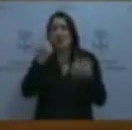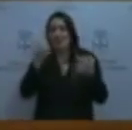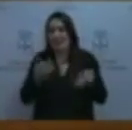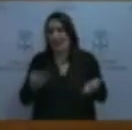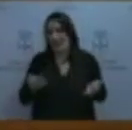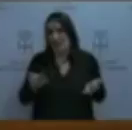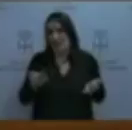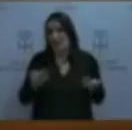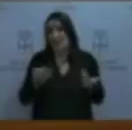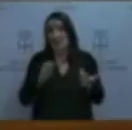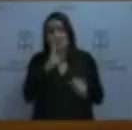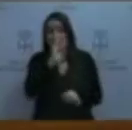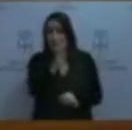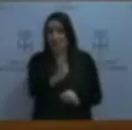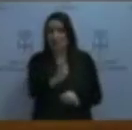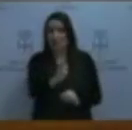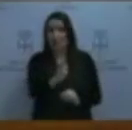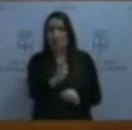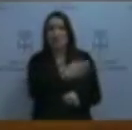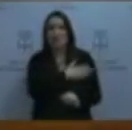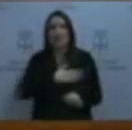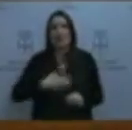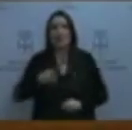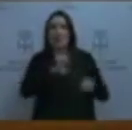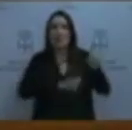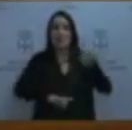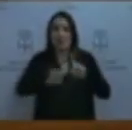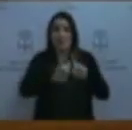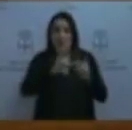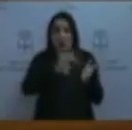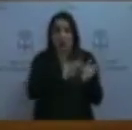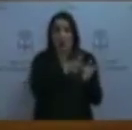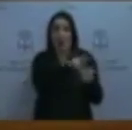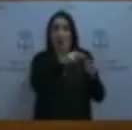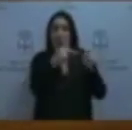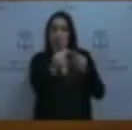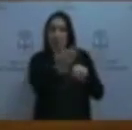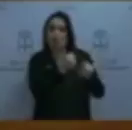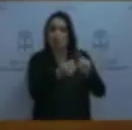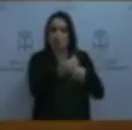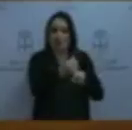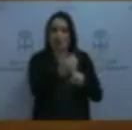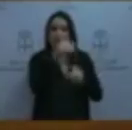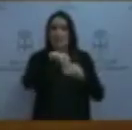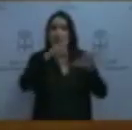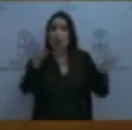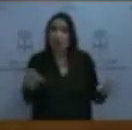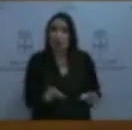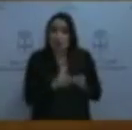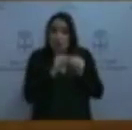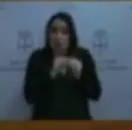realistas que van directamente dirigidas a solucionar los problemas planteados en los encuentros dentro de las conclusiones que